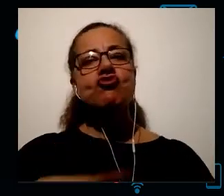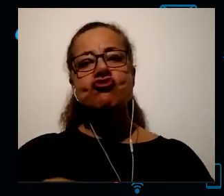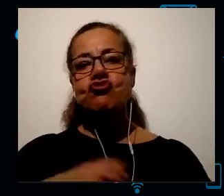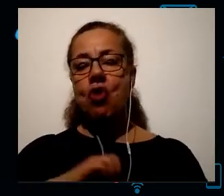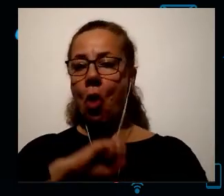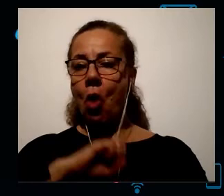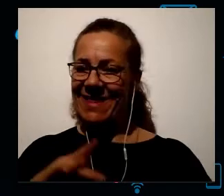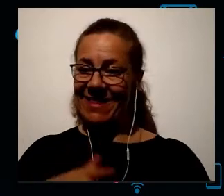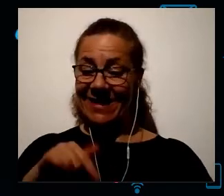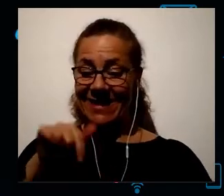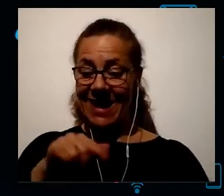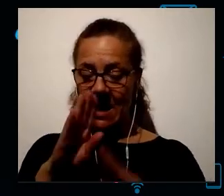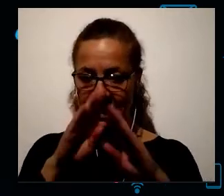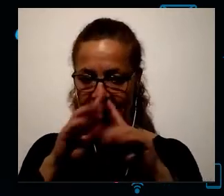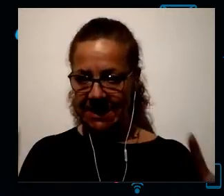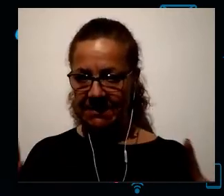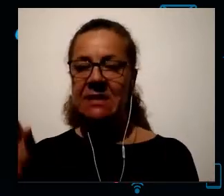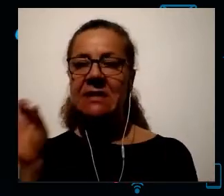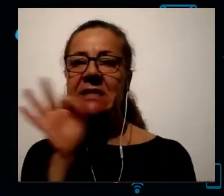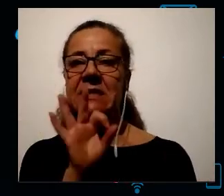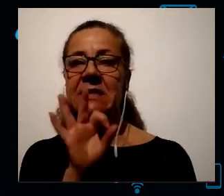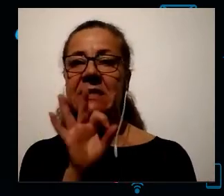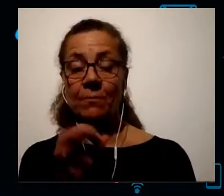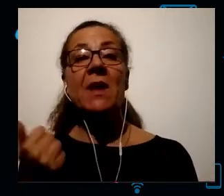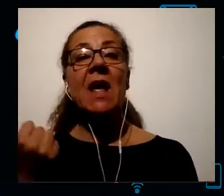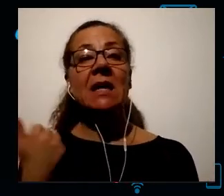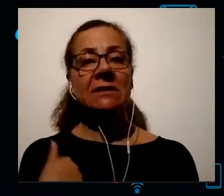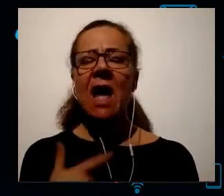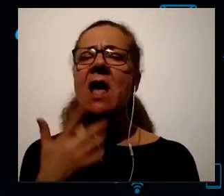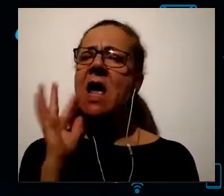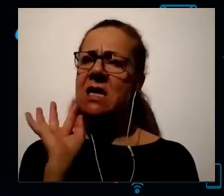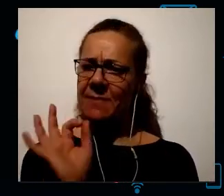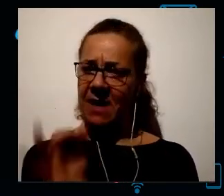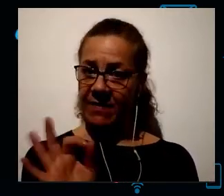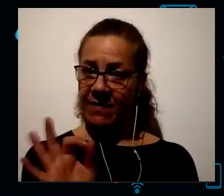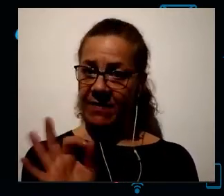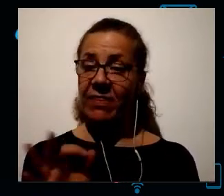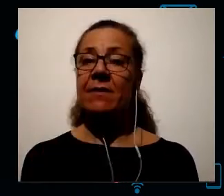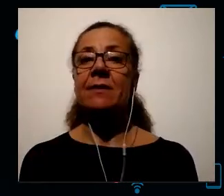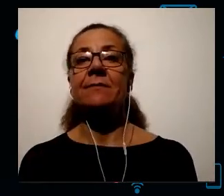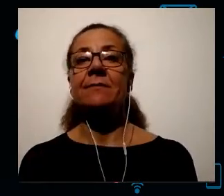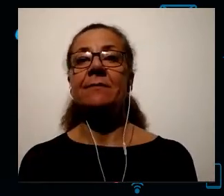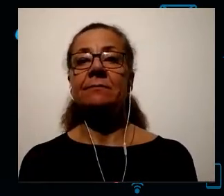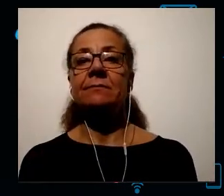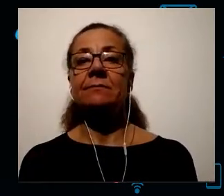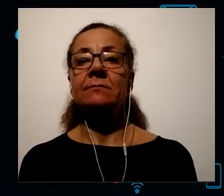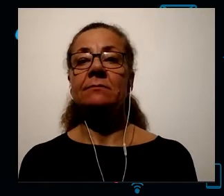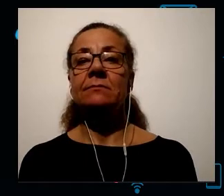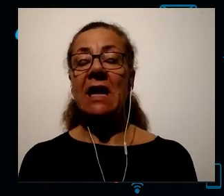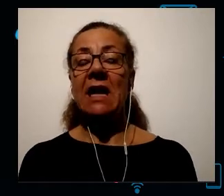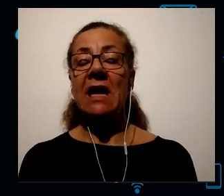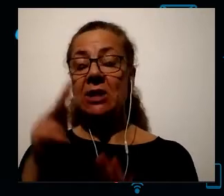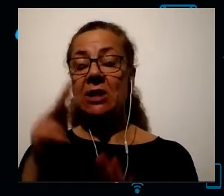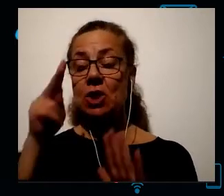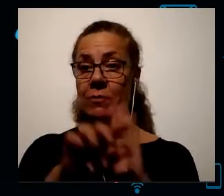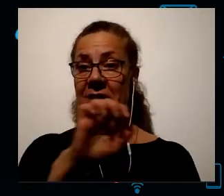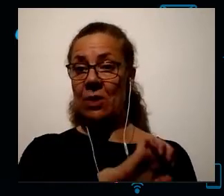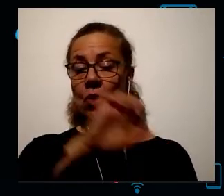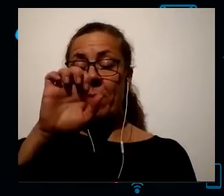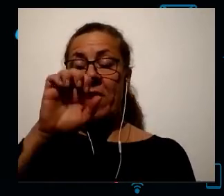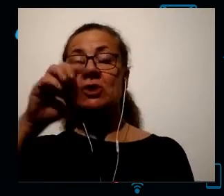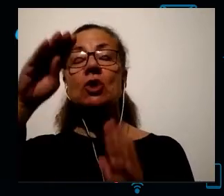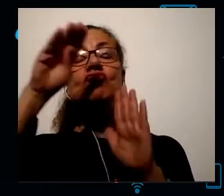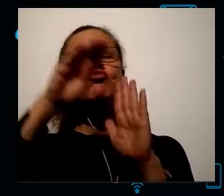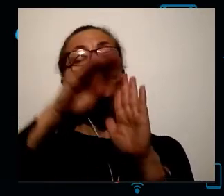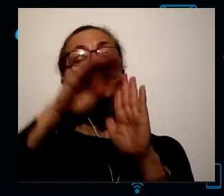en este nuevo milenio he dicho esto es cierto que la propia los propios normativas europeas y los propios programas marco